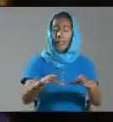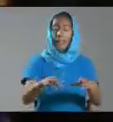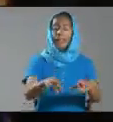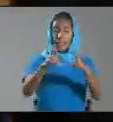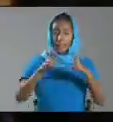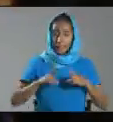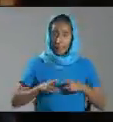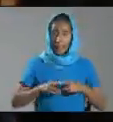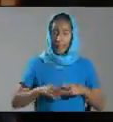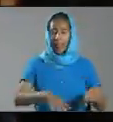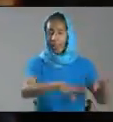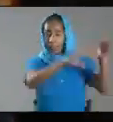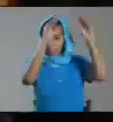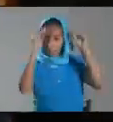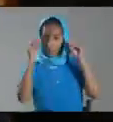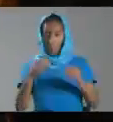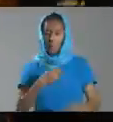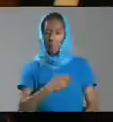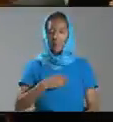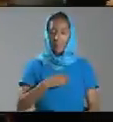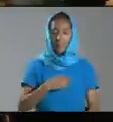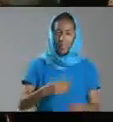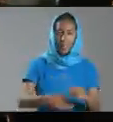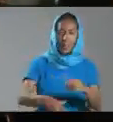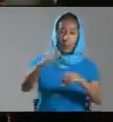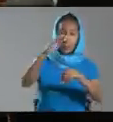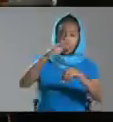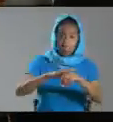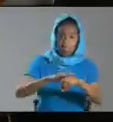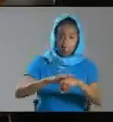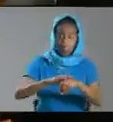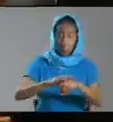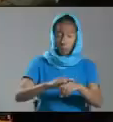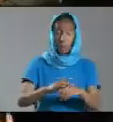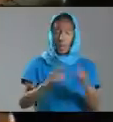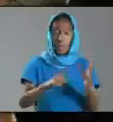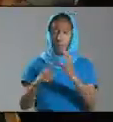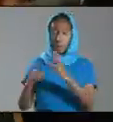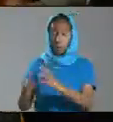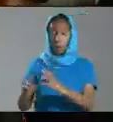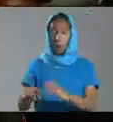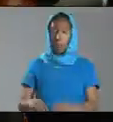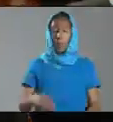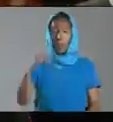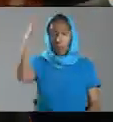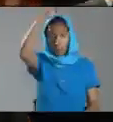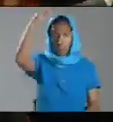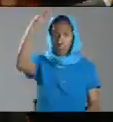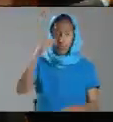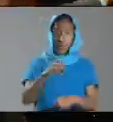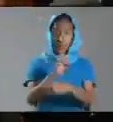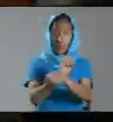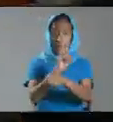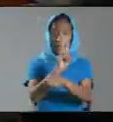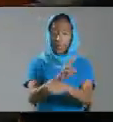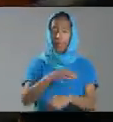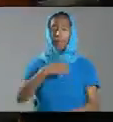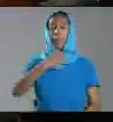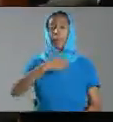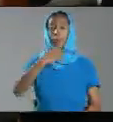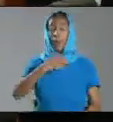ministerial. Los cubrimos apostólicamente, proféticamente, evangelísticamente,